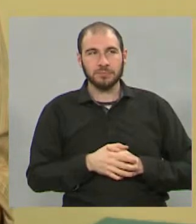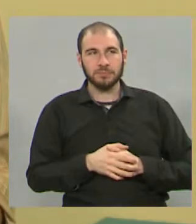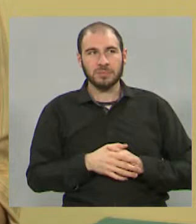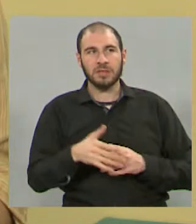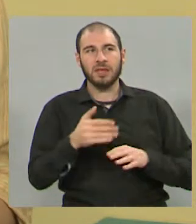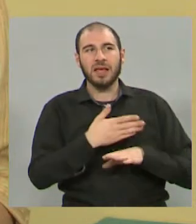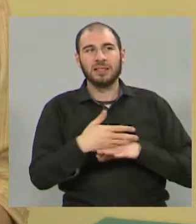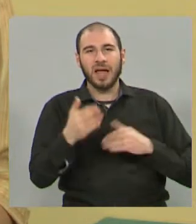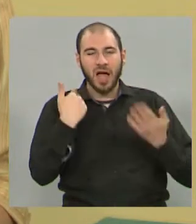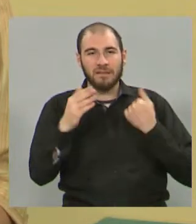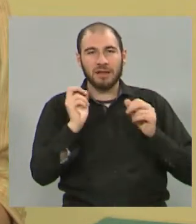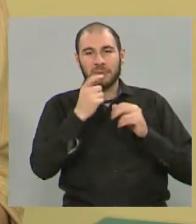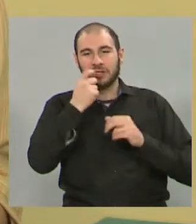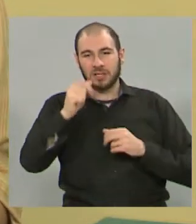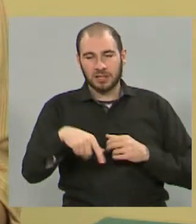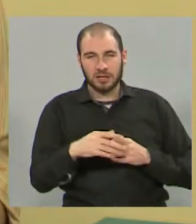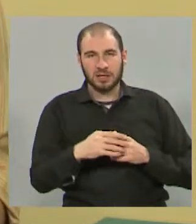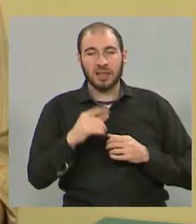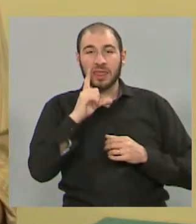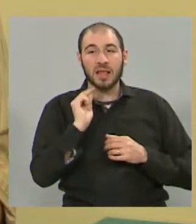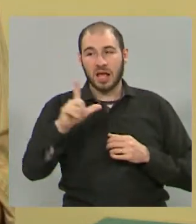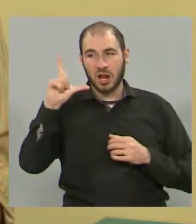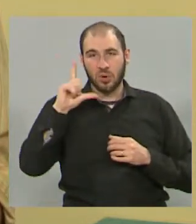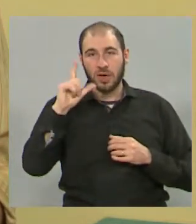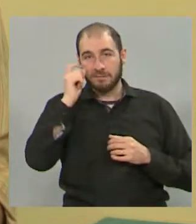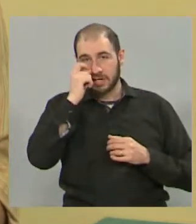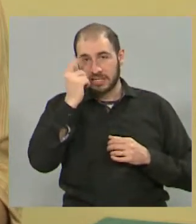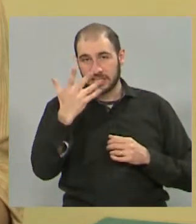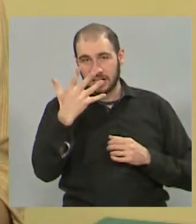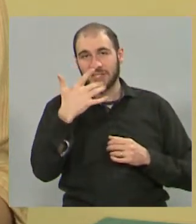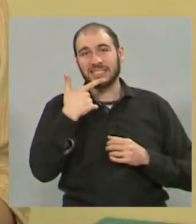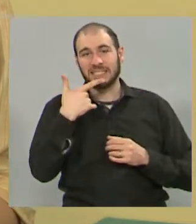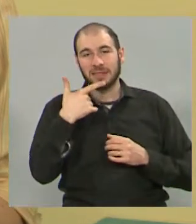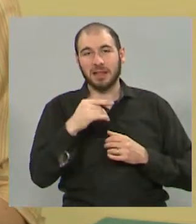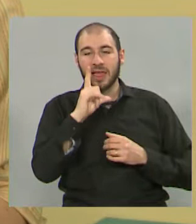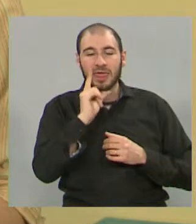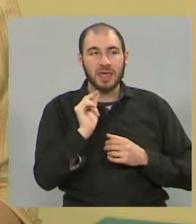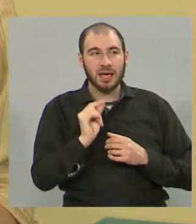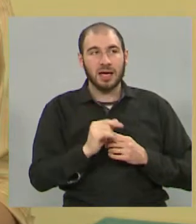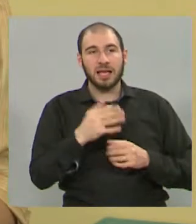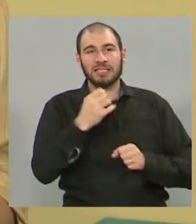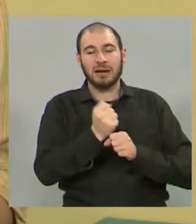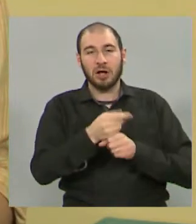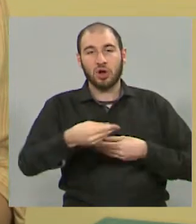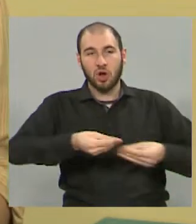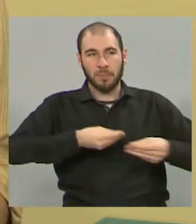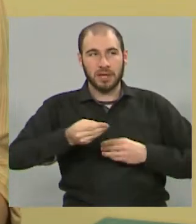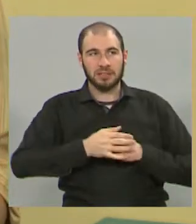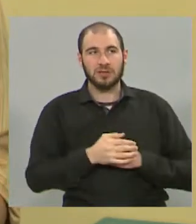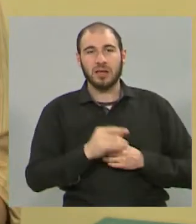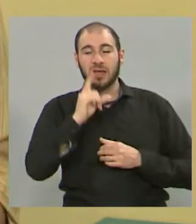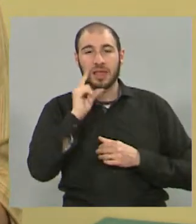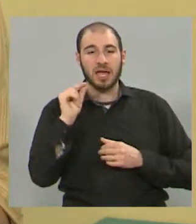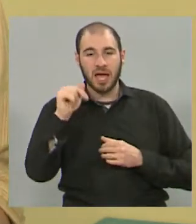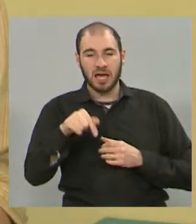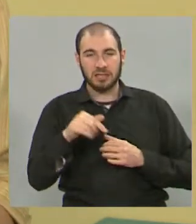seguimos hablando de mendoza hablamos del día lunes 25 de septiembre el día del empleado de comercio va a ser un día